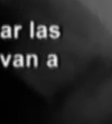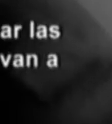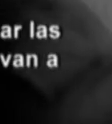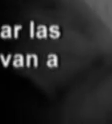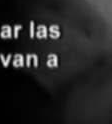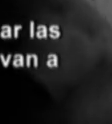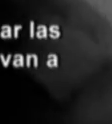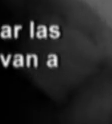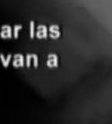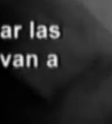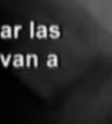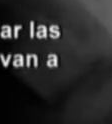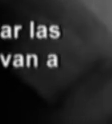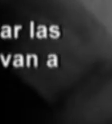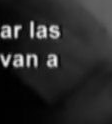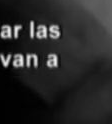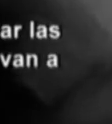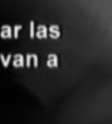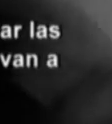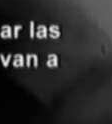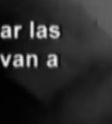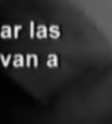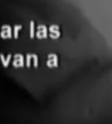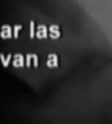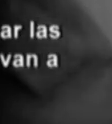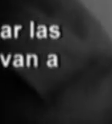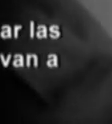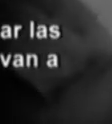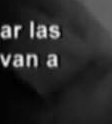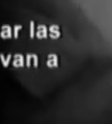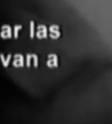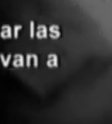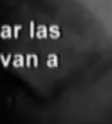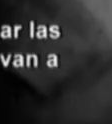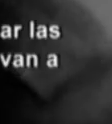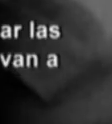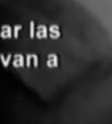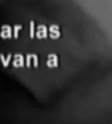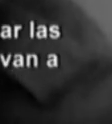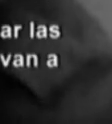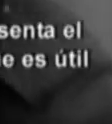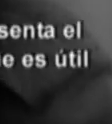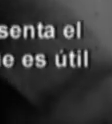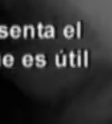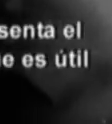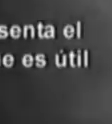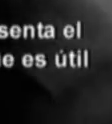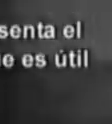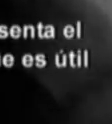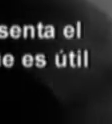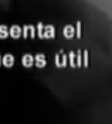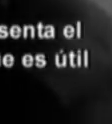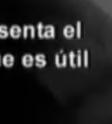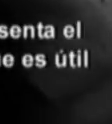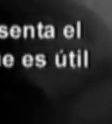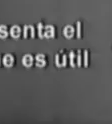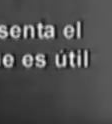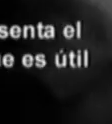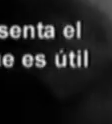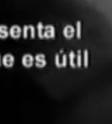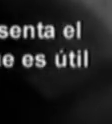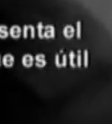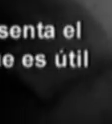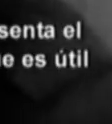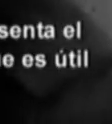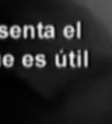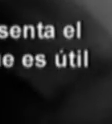ciudadanos tengan que tomar las armas, porque muchos hombres no van a apartarse de la lucha armada